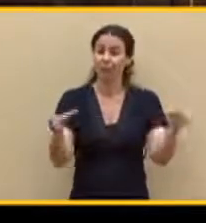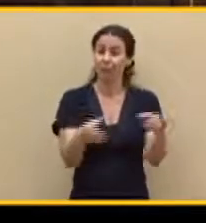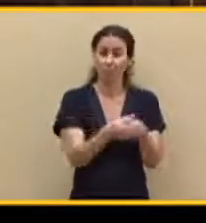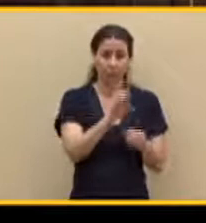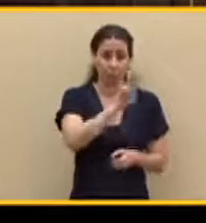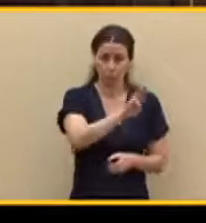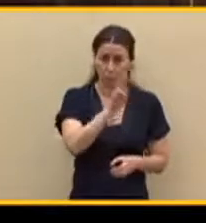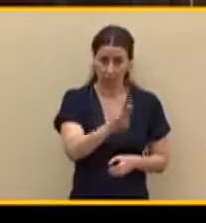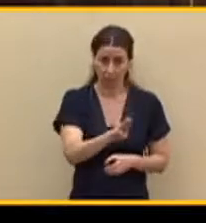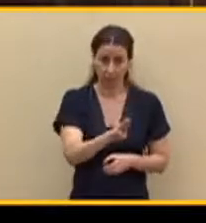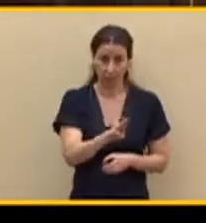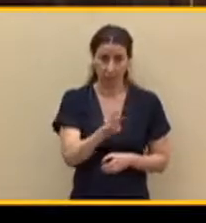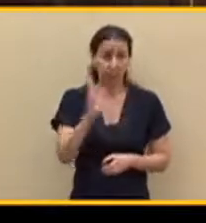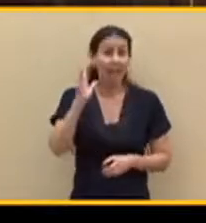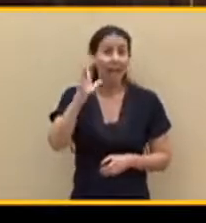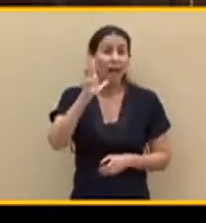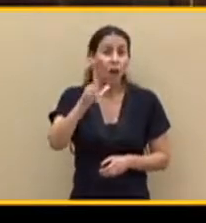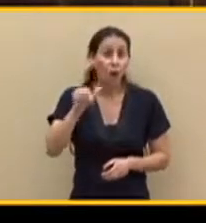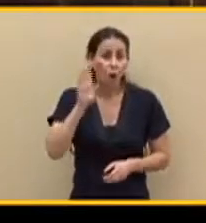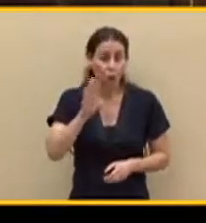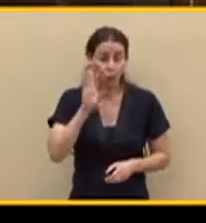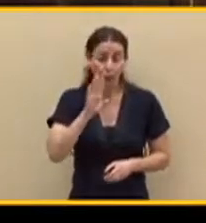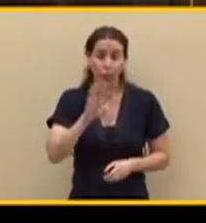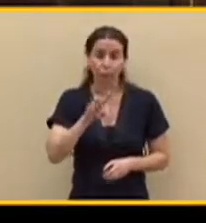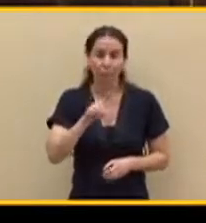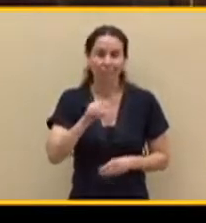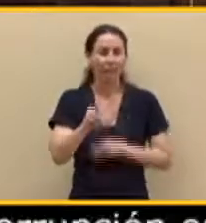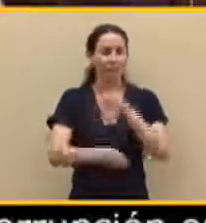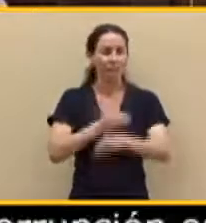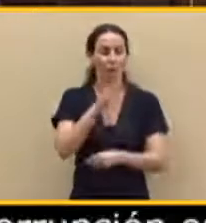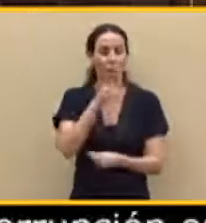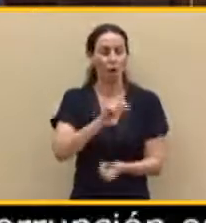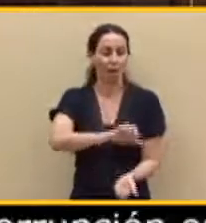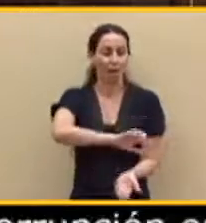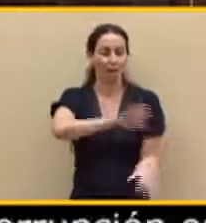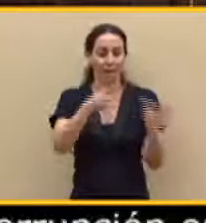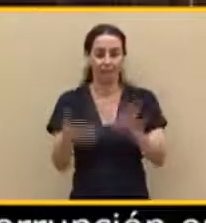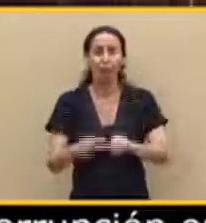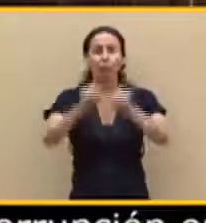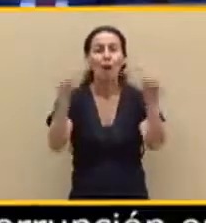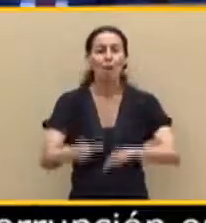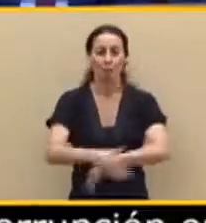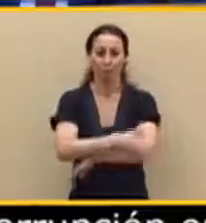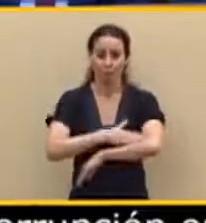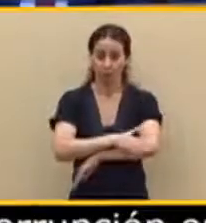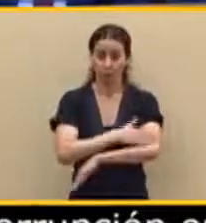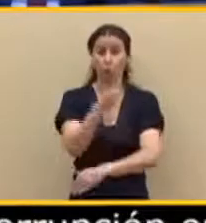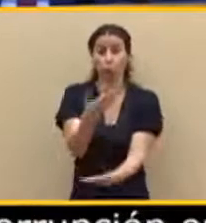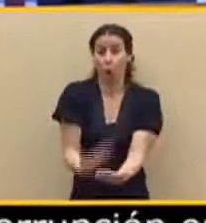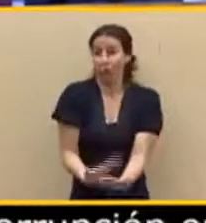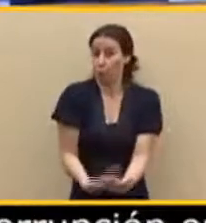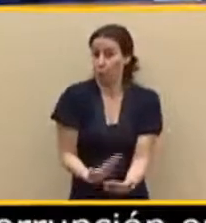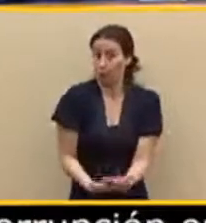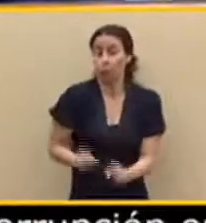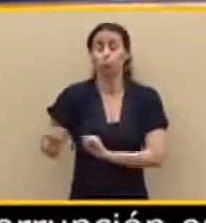convertido la corrupción en una forma de gobierno. Y su gran argumento, su gran defensa, es